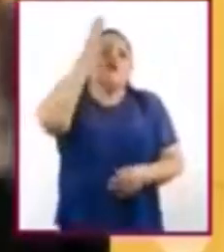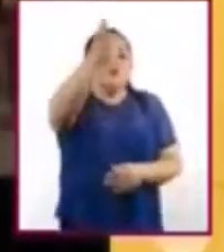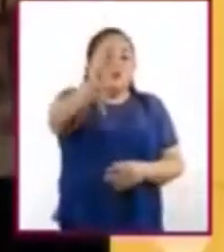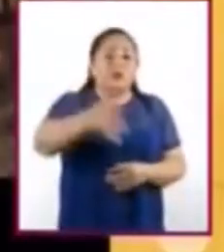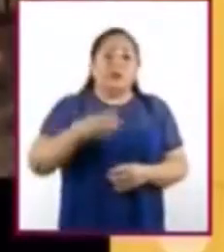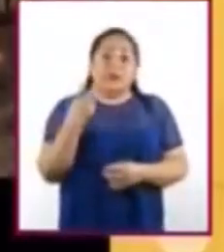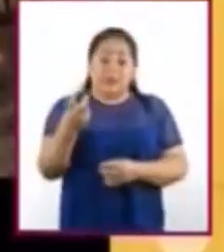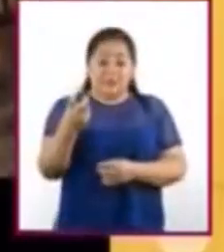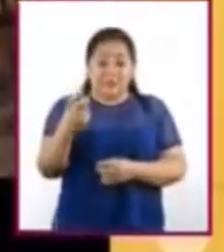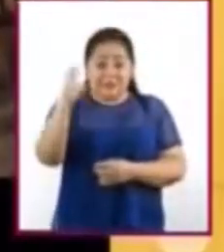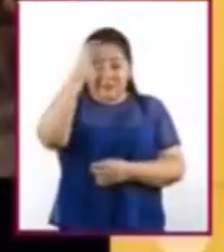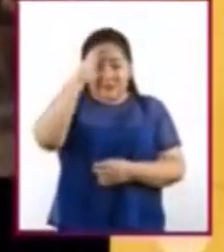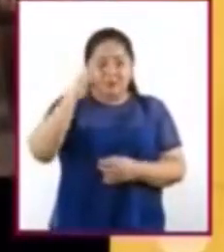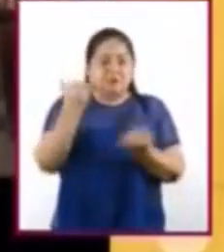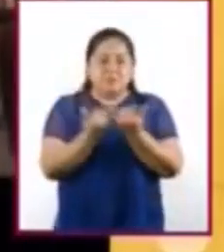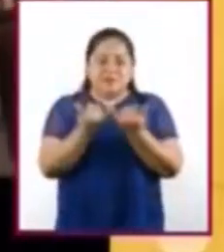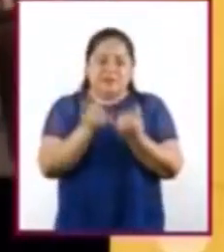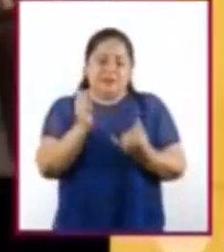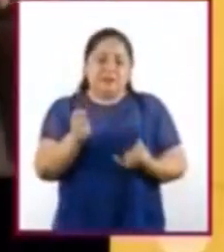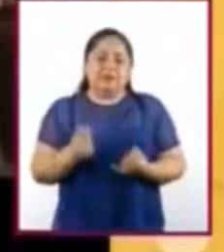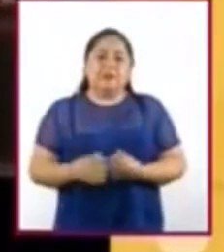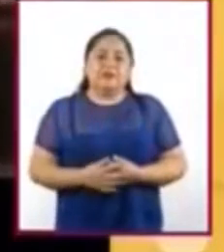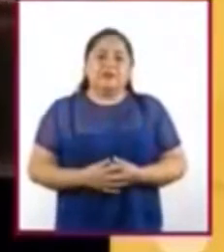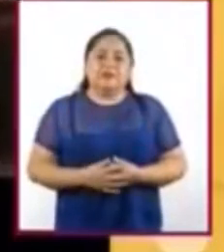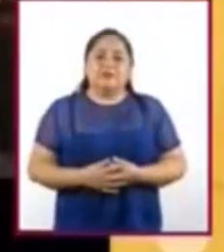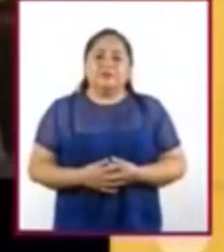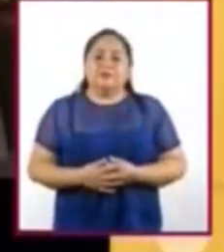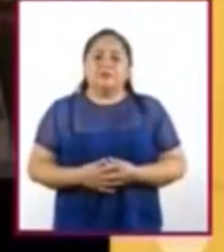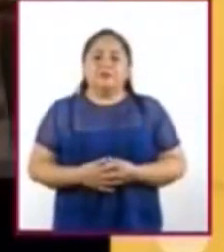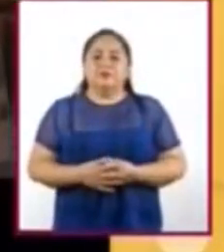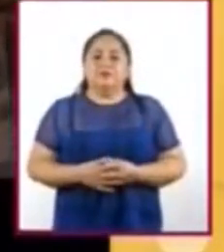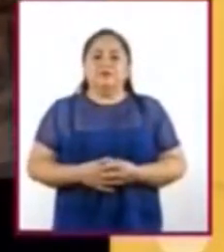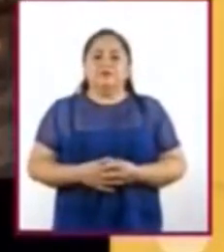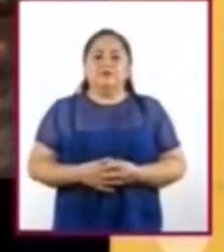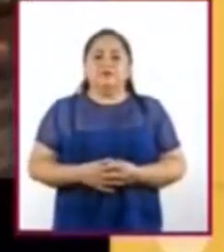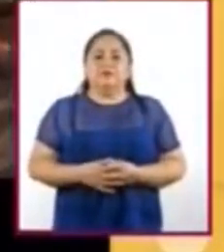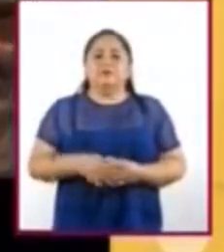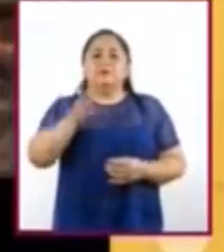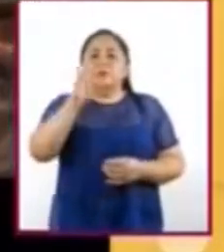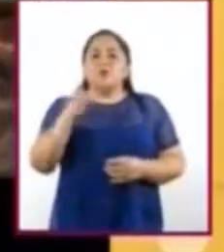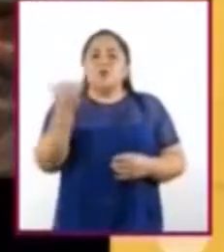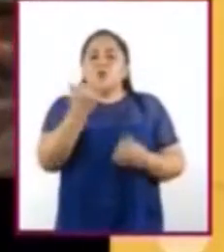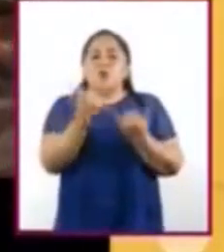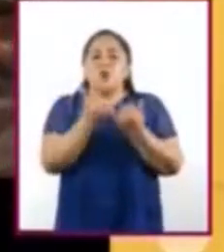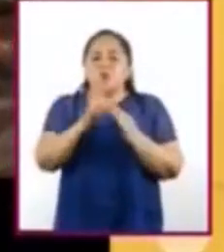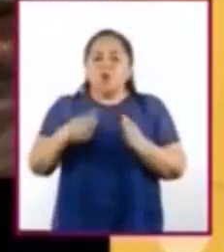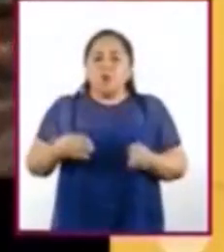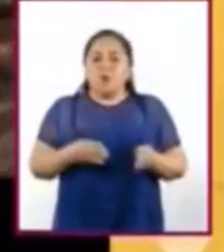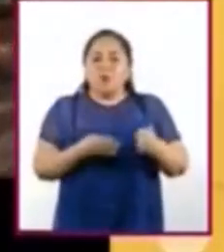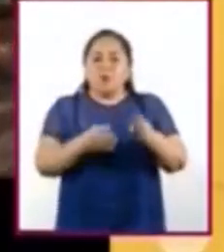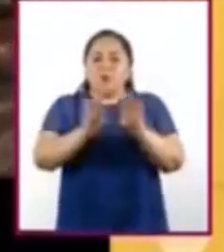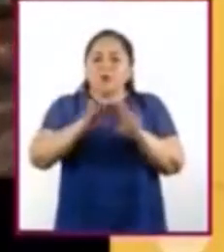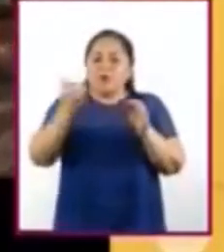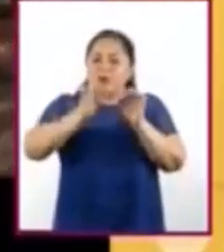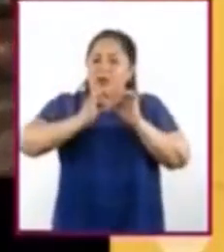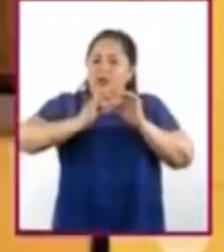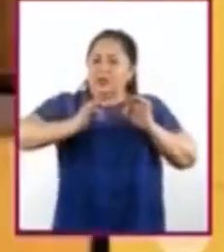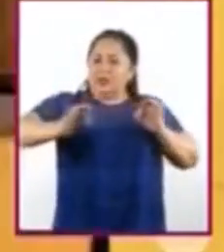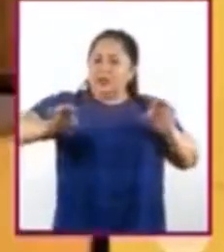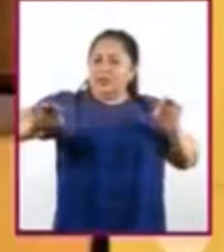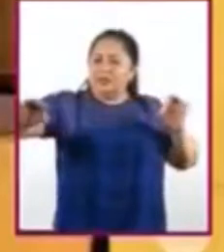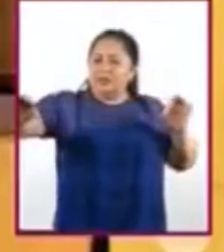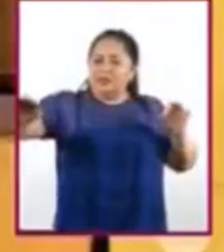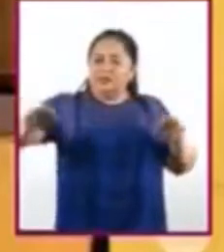Esa conciencia, esa identidad, es un caminito, es una especie de hilo, de